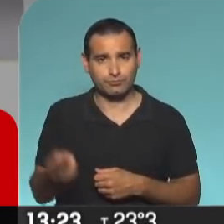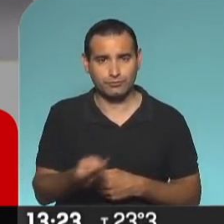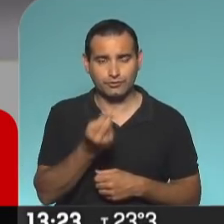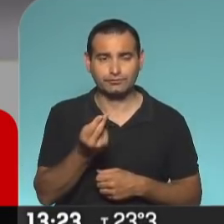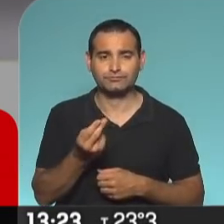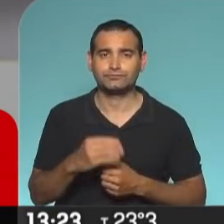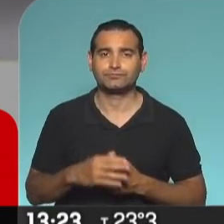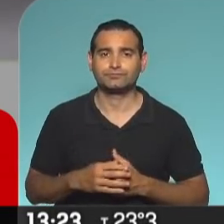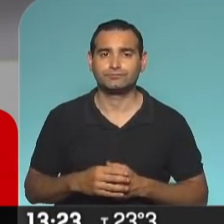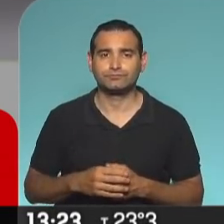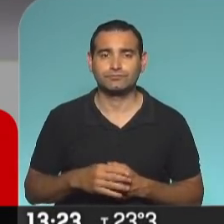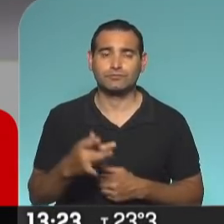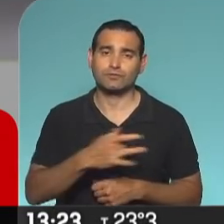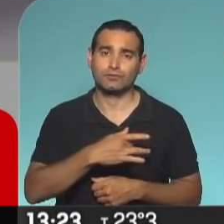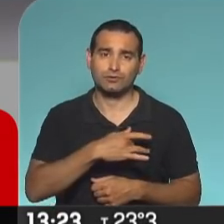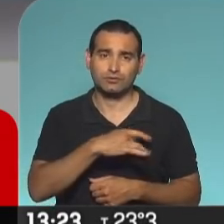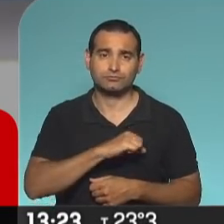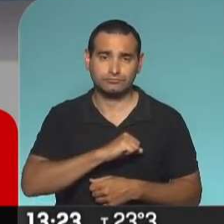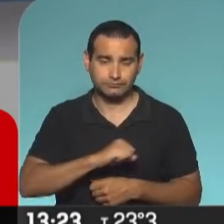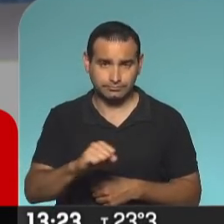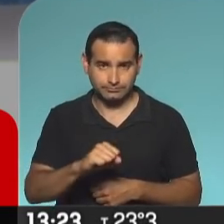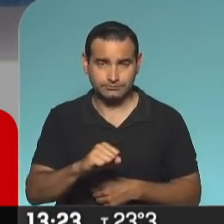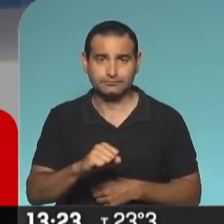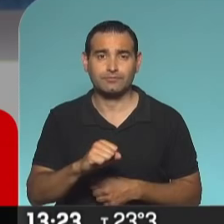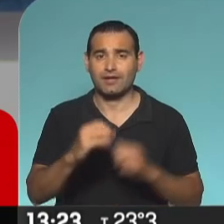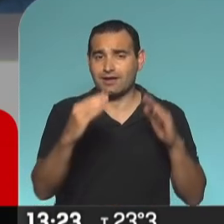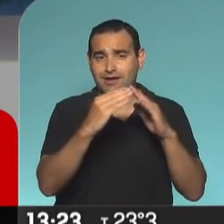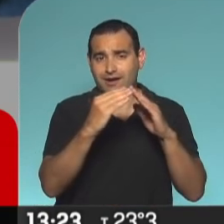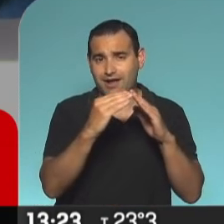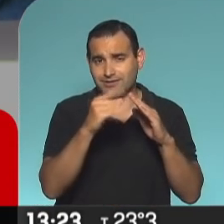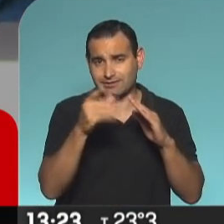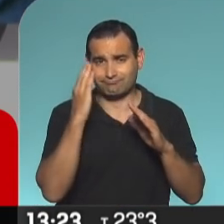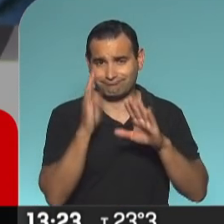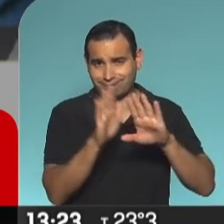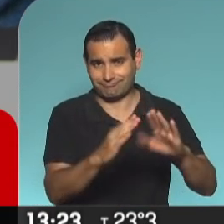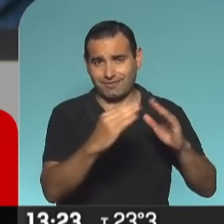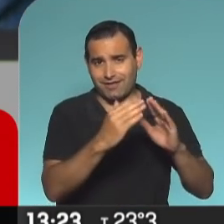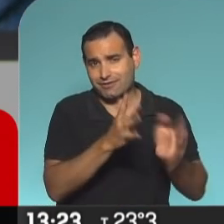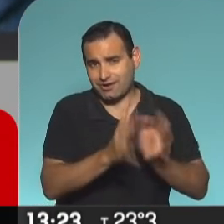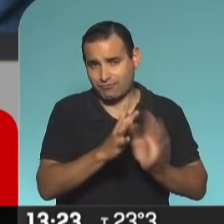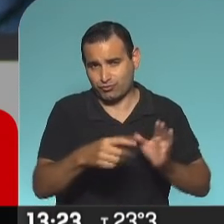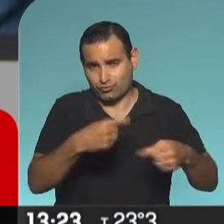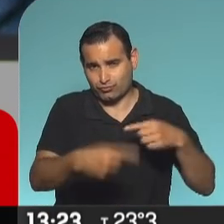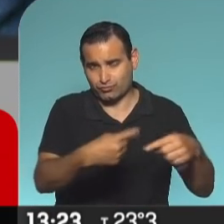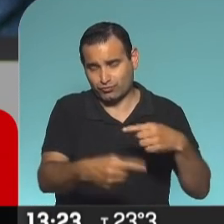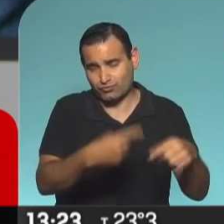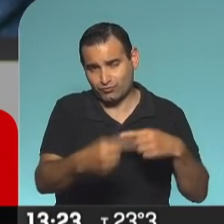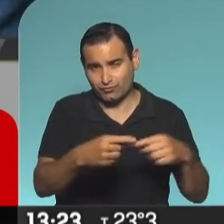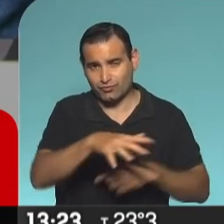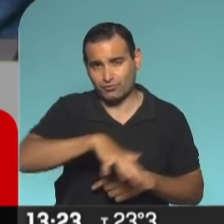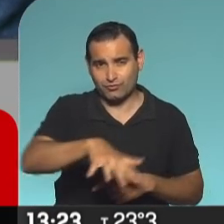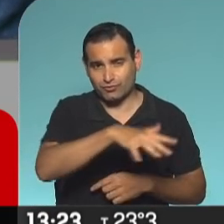Maradona de un paro cardiorrespiratorio en la casa donde se había instalado para su rehabilitación allí